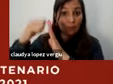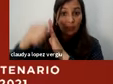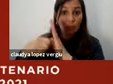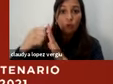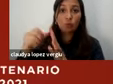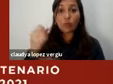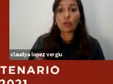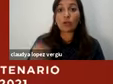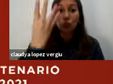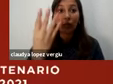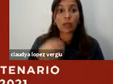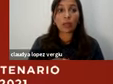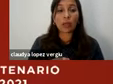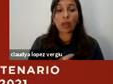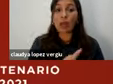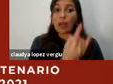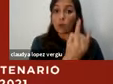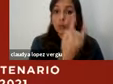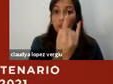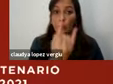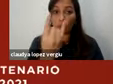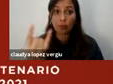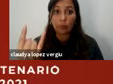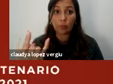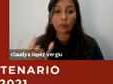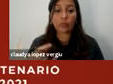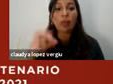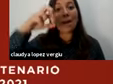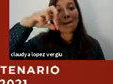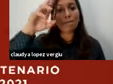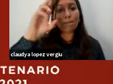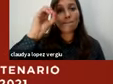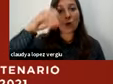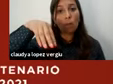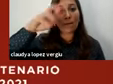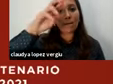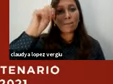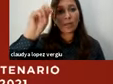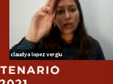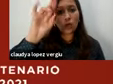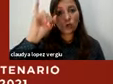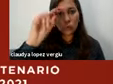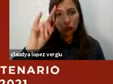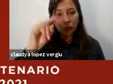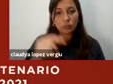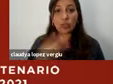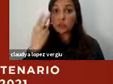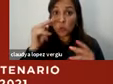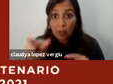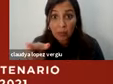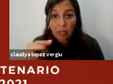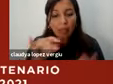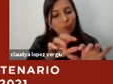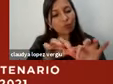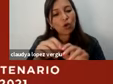estar colgado en las redes de PromPerú, así que lo podrán ver ahí luego con sus demás colegas o volverlo a ver si en caso no lo vieron